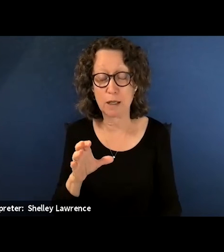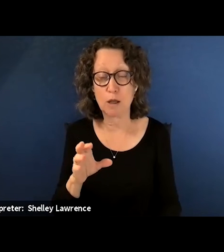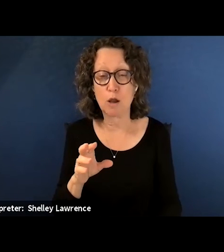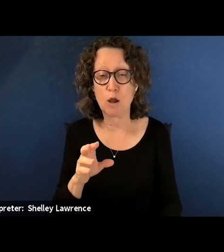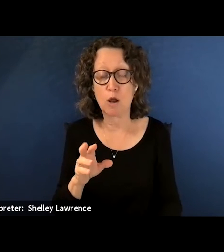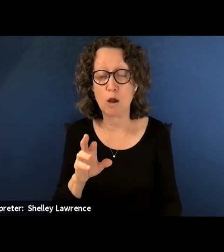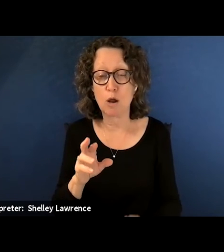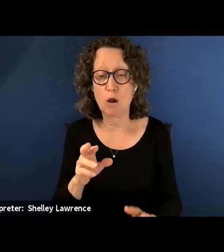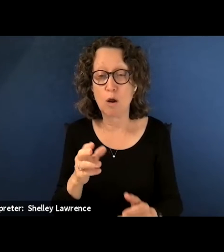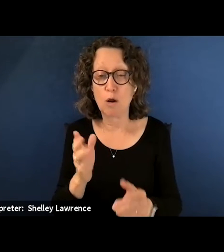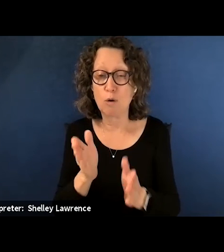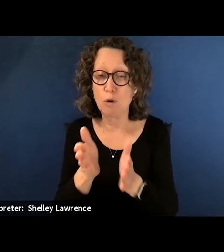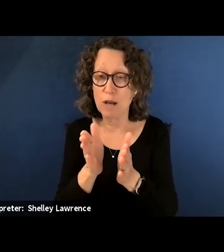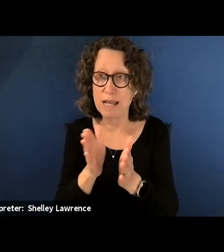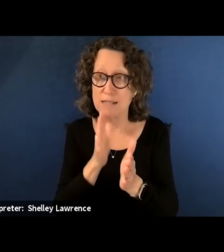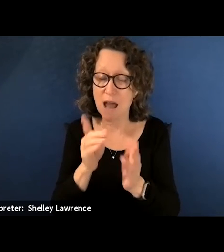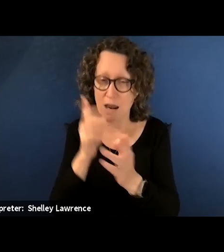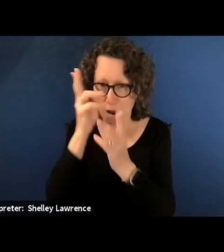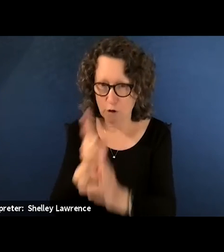que